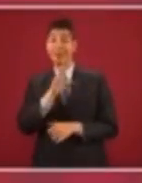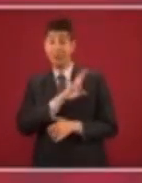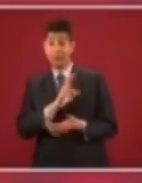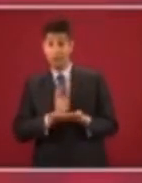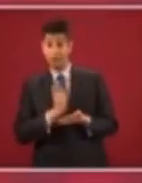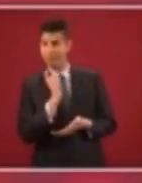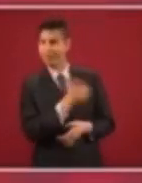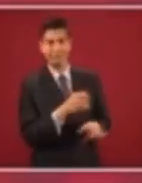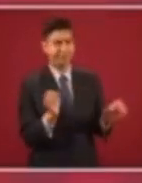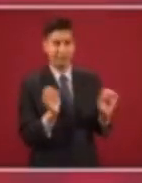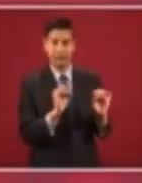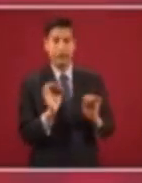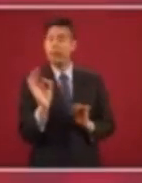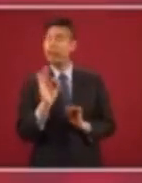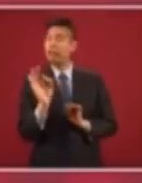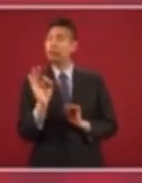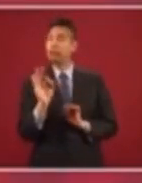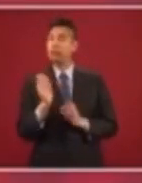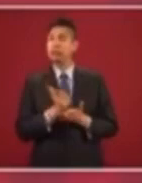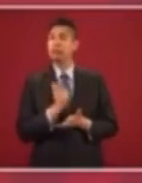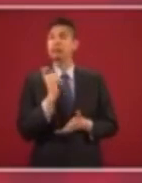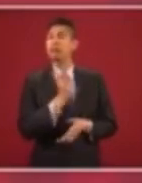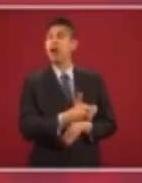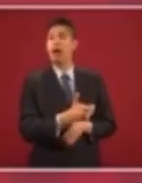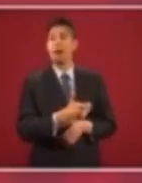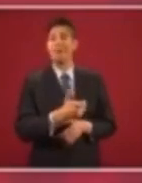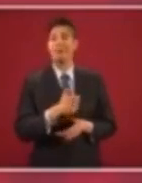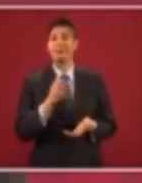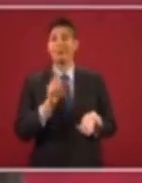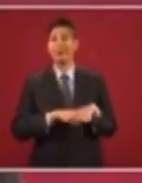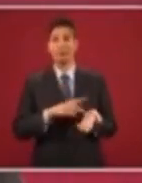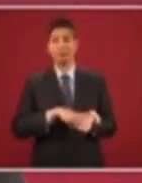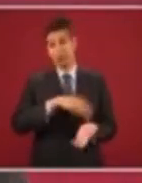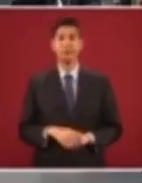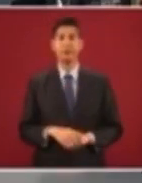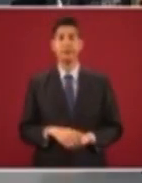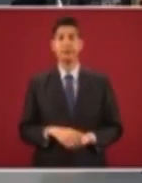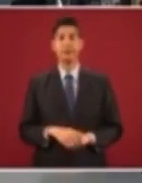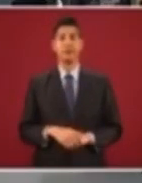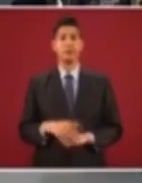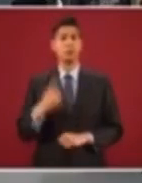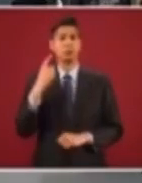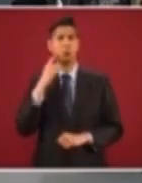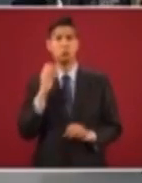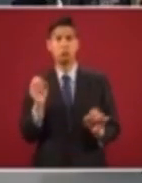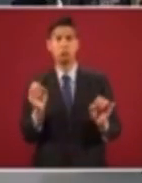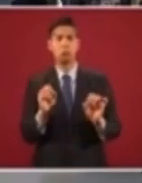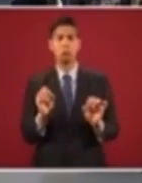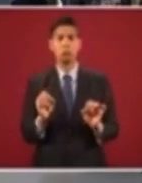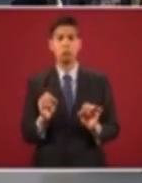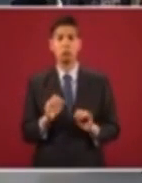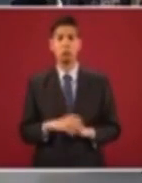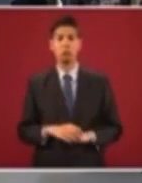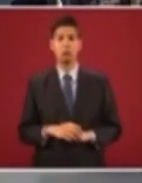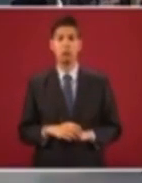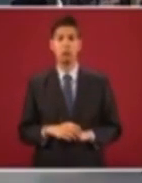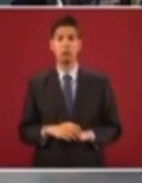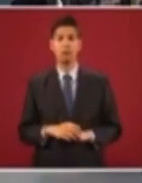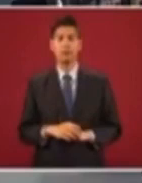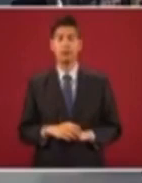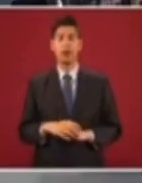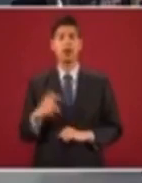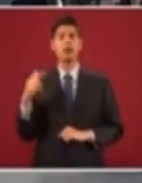se venda y al precio que se venda, esos recursos son recursos adicionales. Si no se vende el avión, ya hay posibilidad de que se vuelva